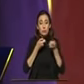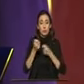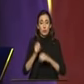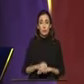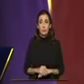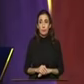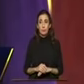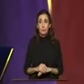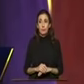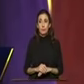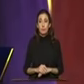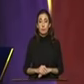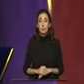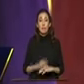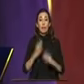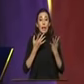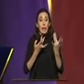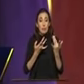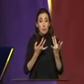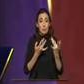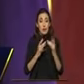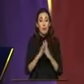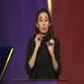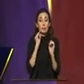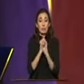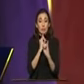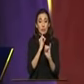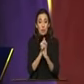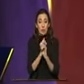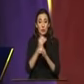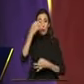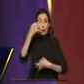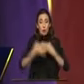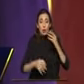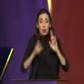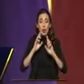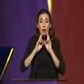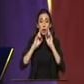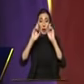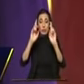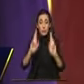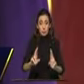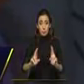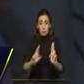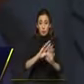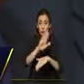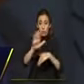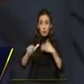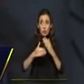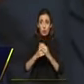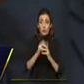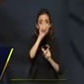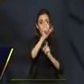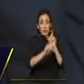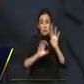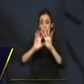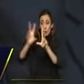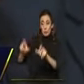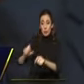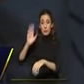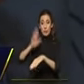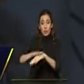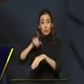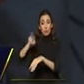Estado. Esperamos que las entidades de control y de justicia respondan al clamor nacional de que los corruptos reciban la